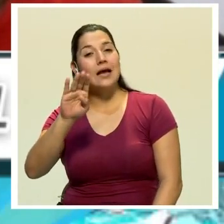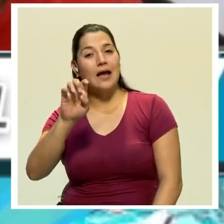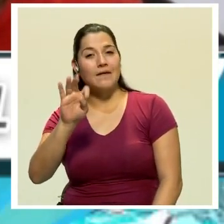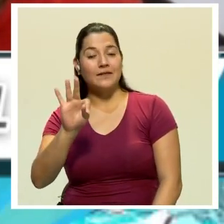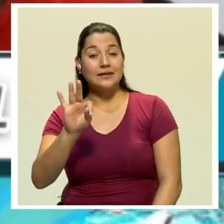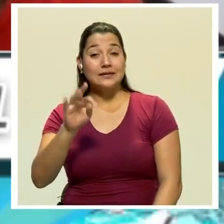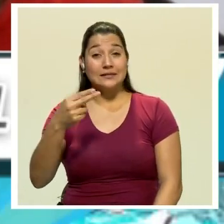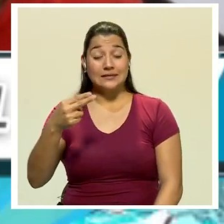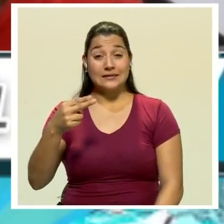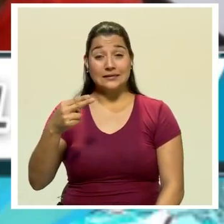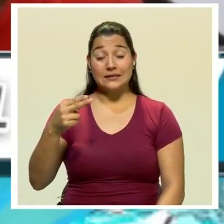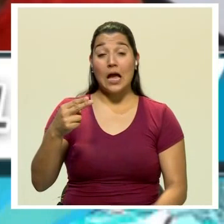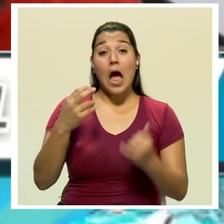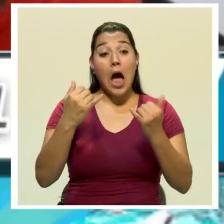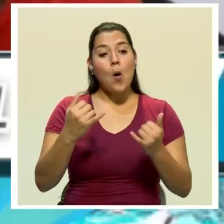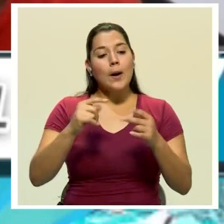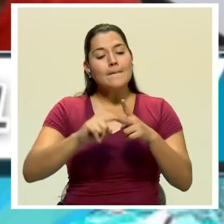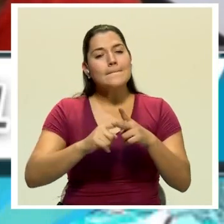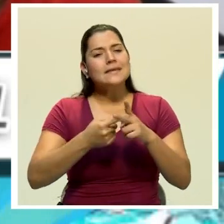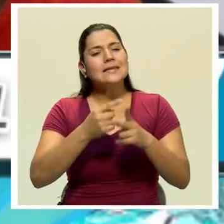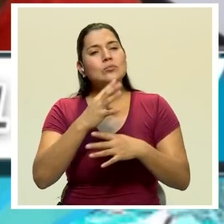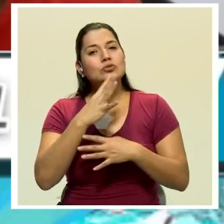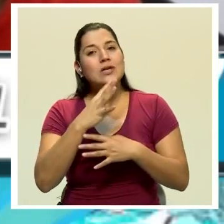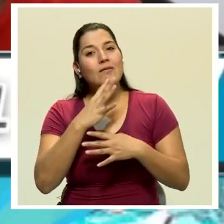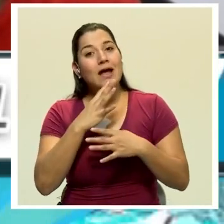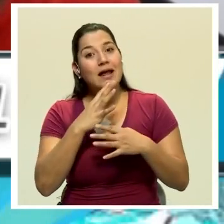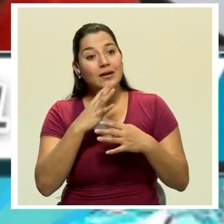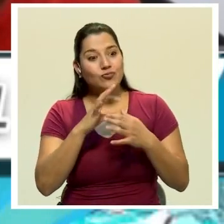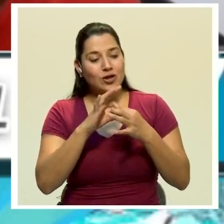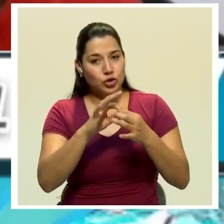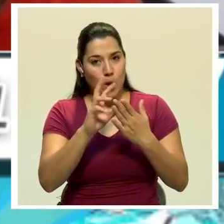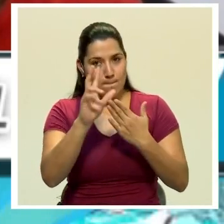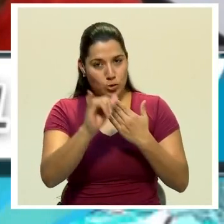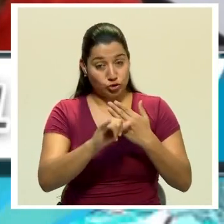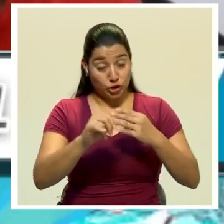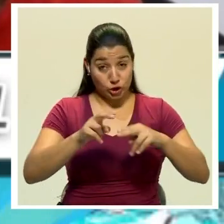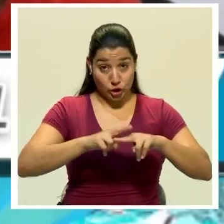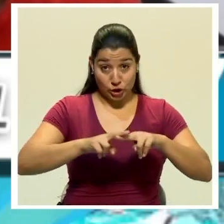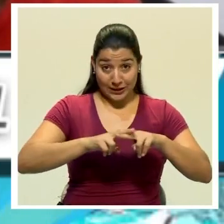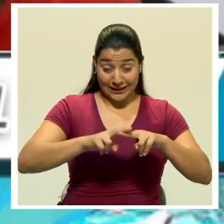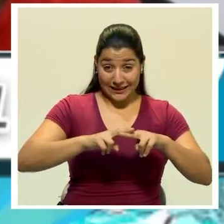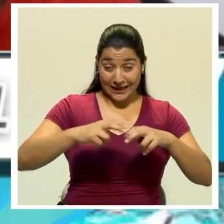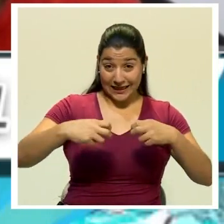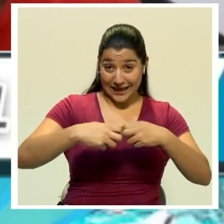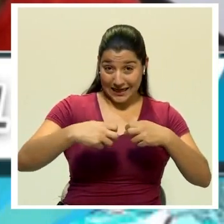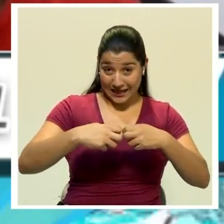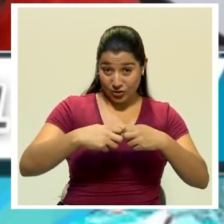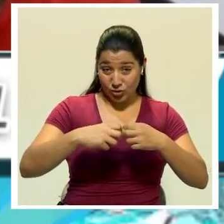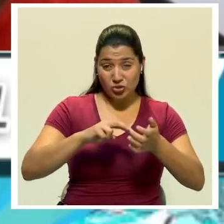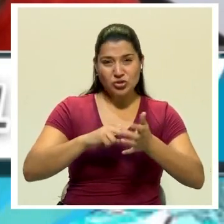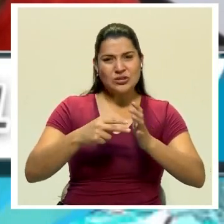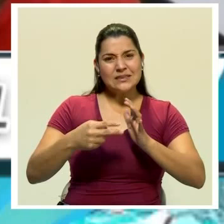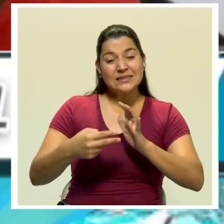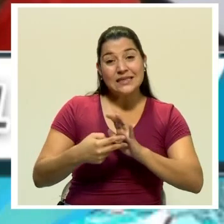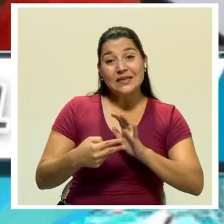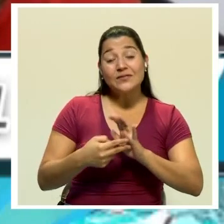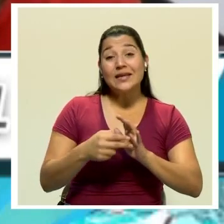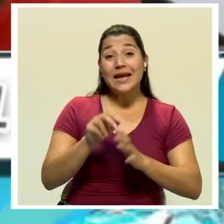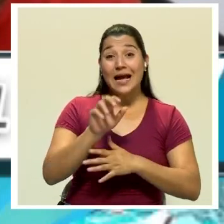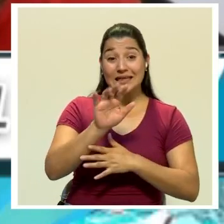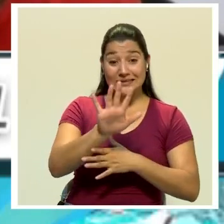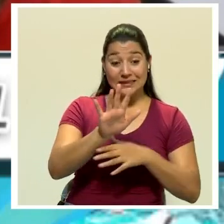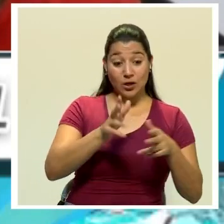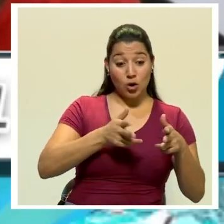las novedades del proyecto del tren eléctrico. Se trata de un sistema de 5 líneas y